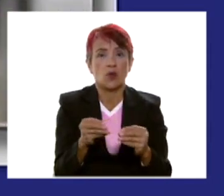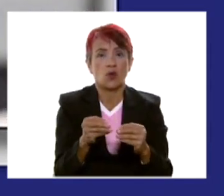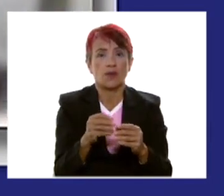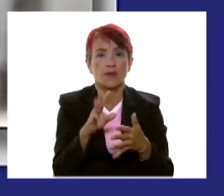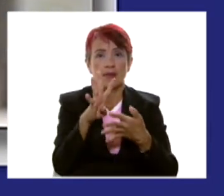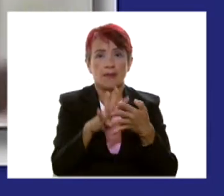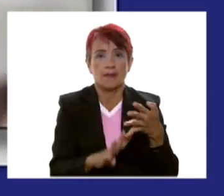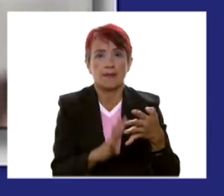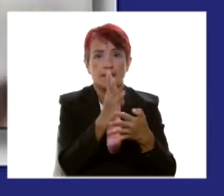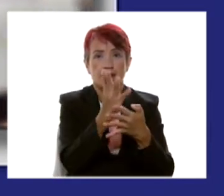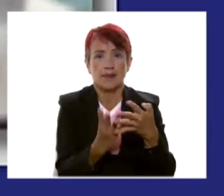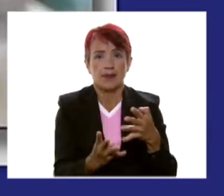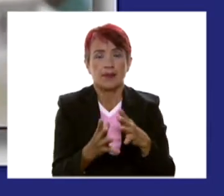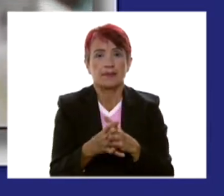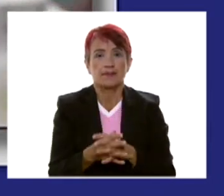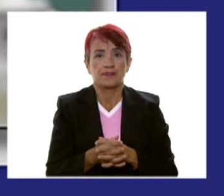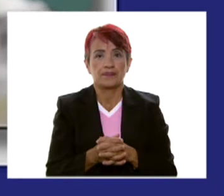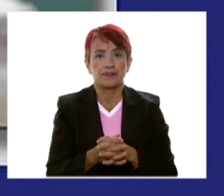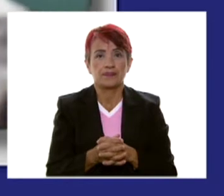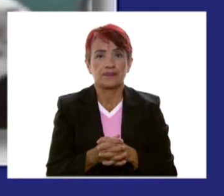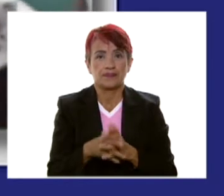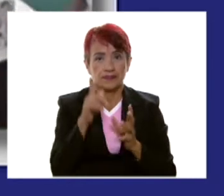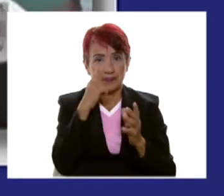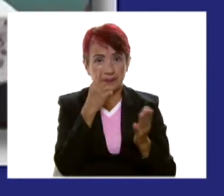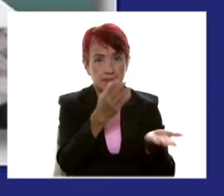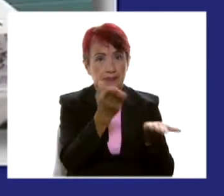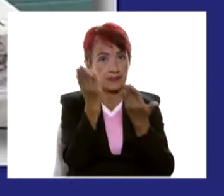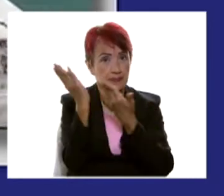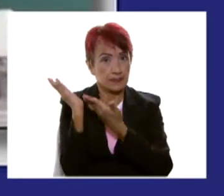Vamos para la segunda mesa.